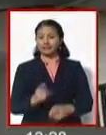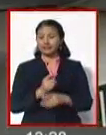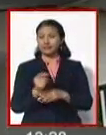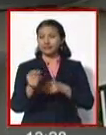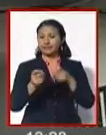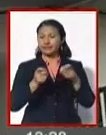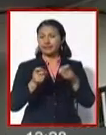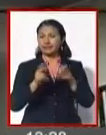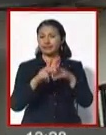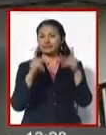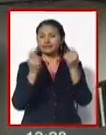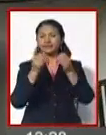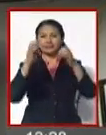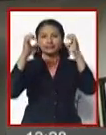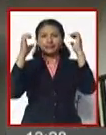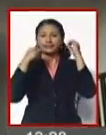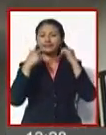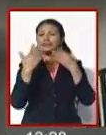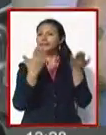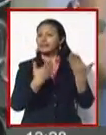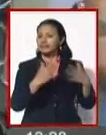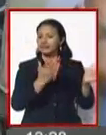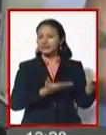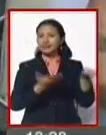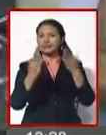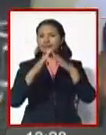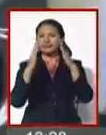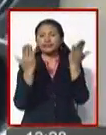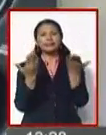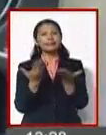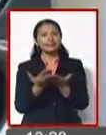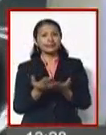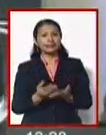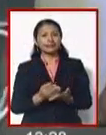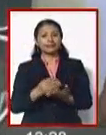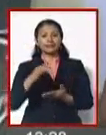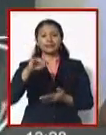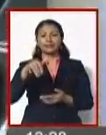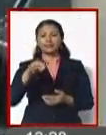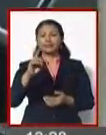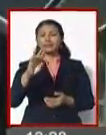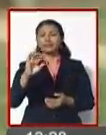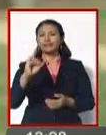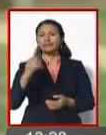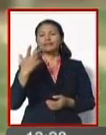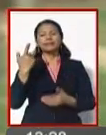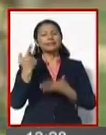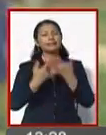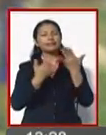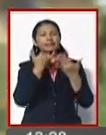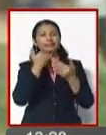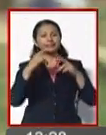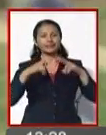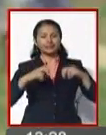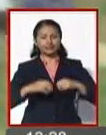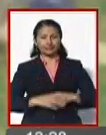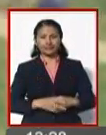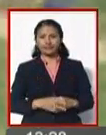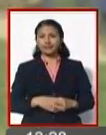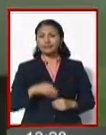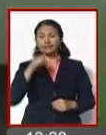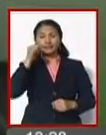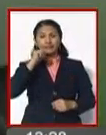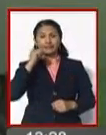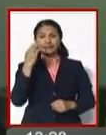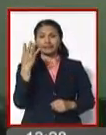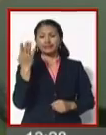Técnicos de la Dirección Departamental de Educación ya se han trasladado hasta la unidad educativa El Jorori para investigar la situación de la menor de 14 años